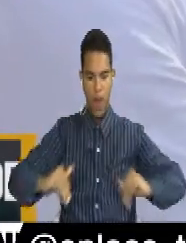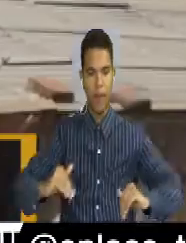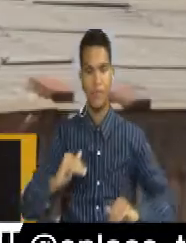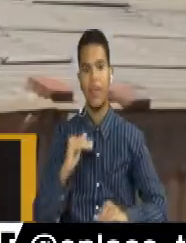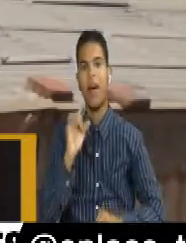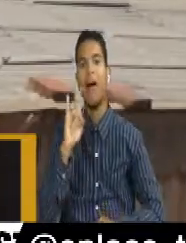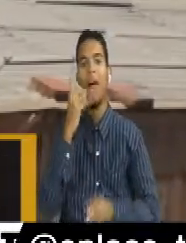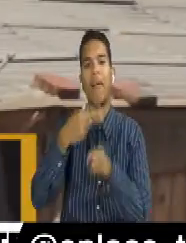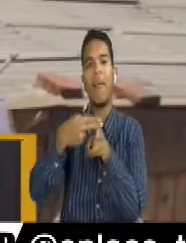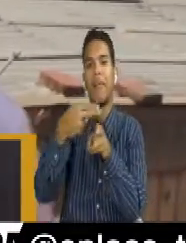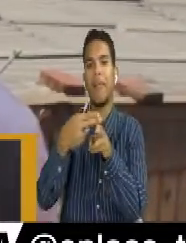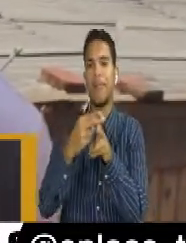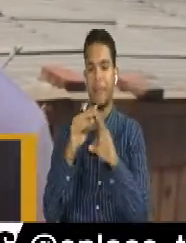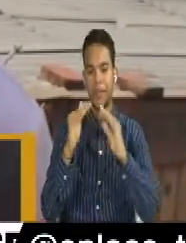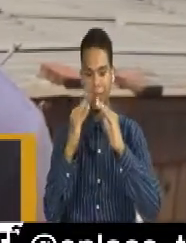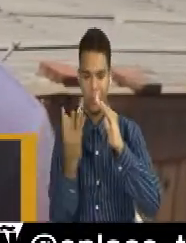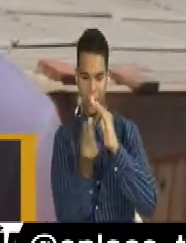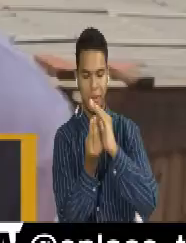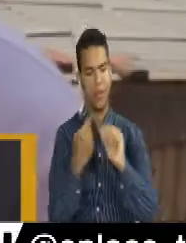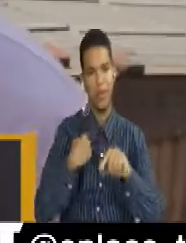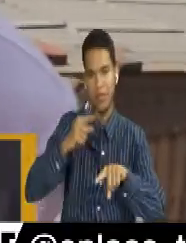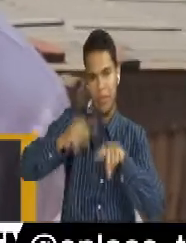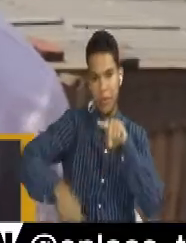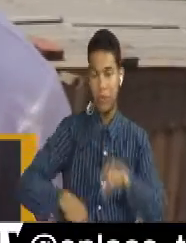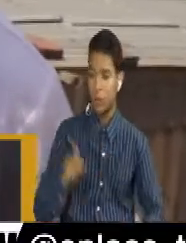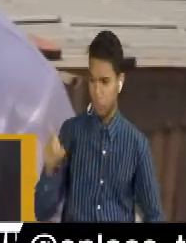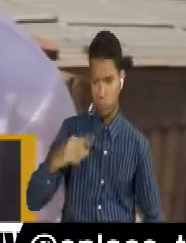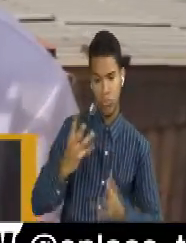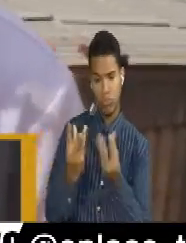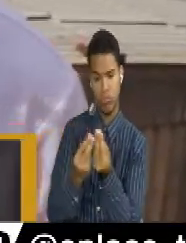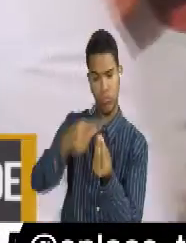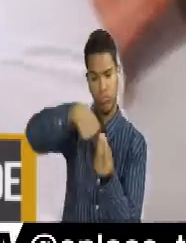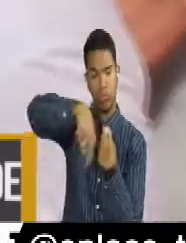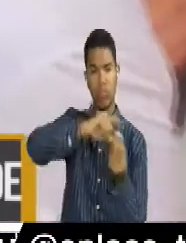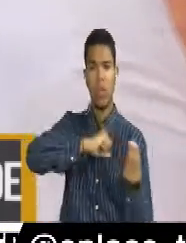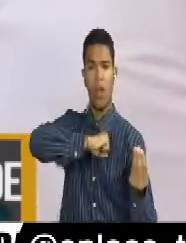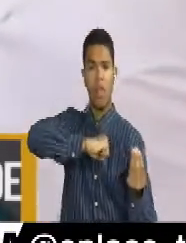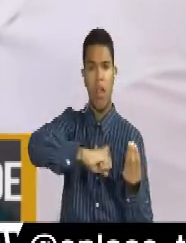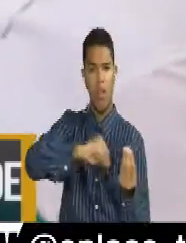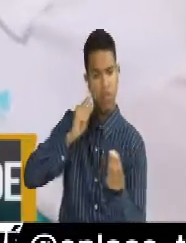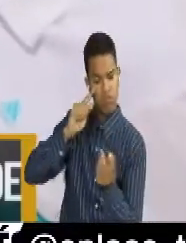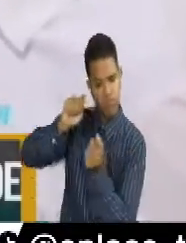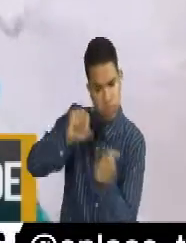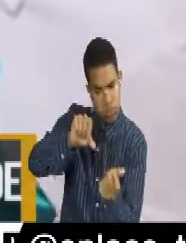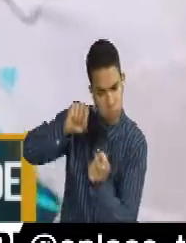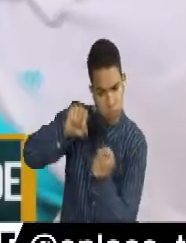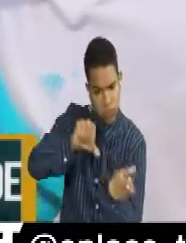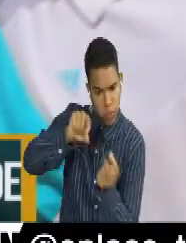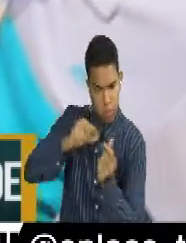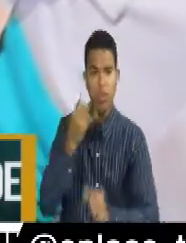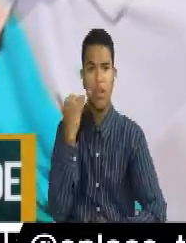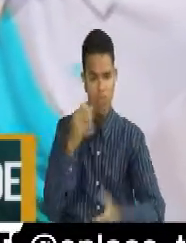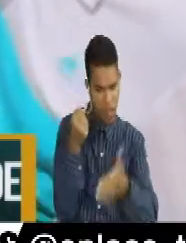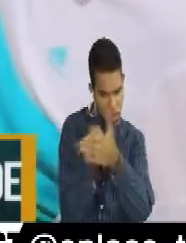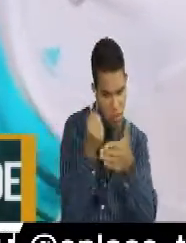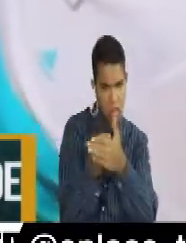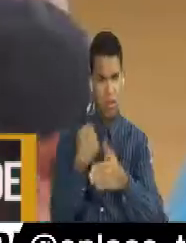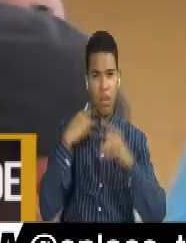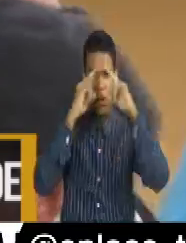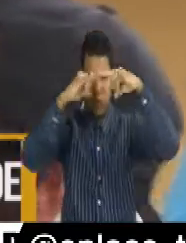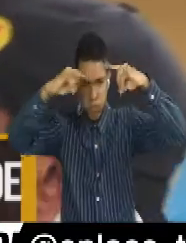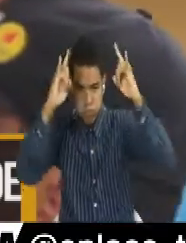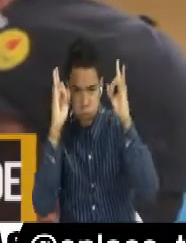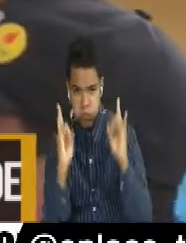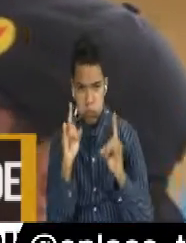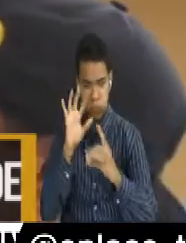comunidades. Ellos tienen derecho a un subsidio que se lo empezamos a tramitar. Vamos a traer una carpa para que puedan